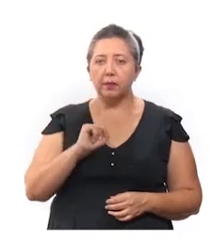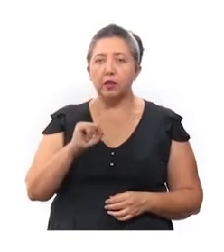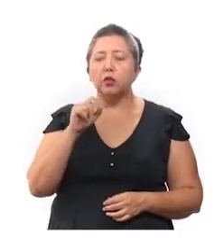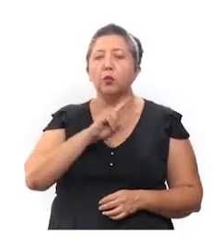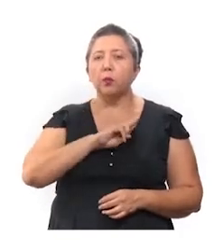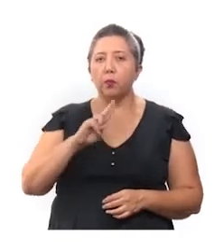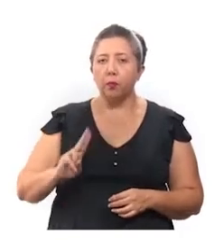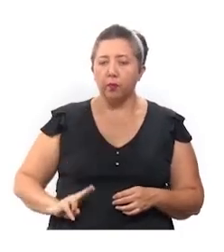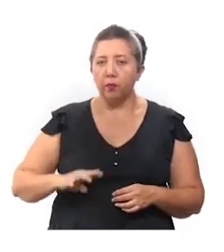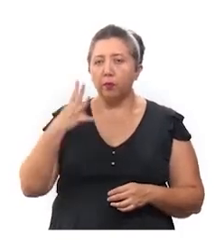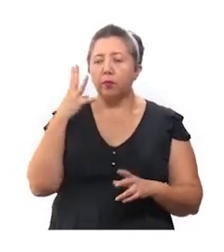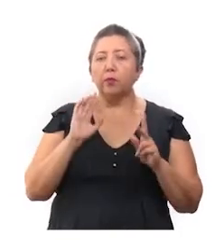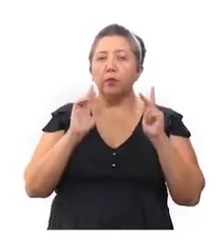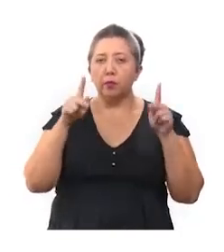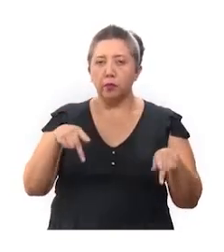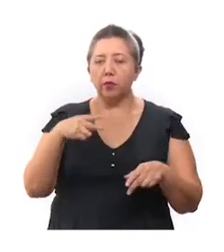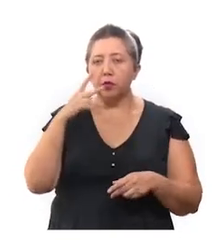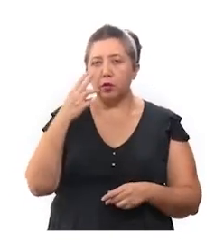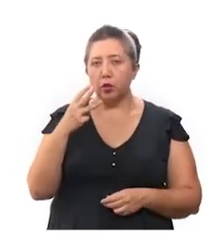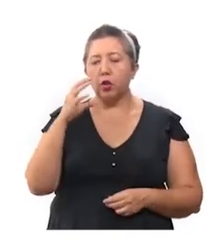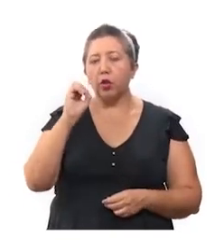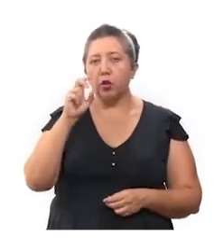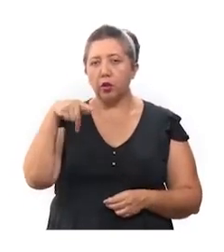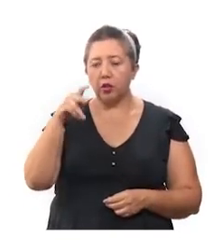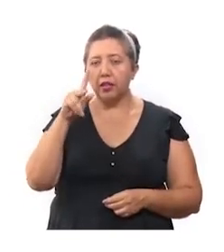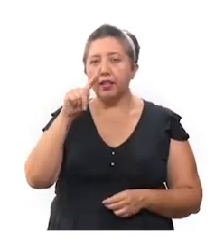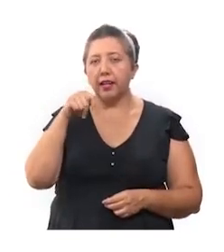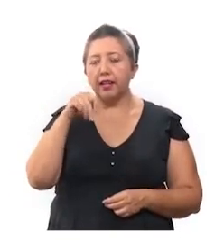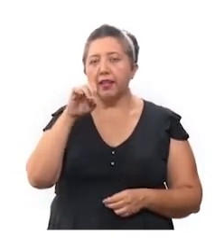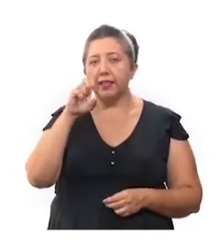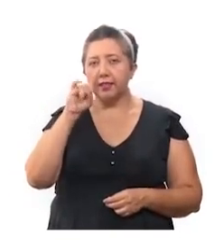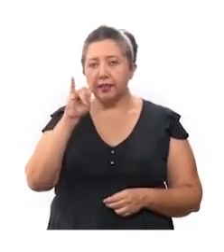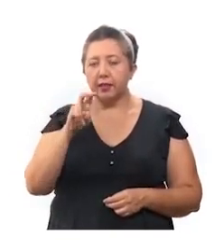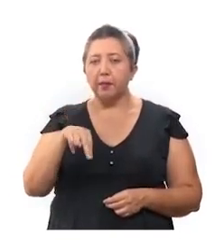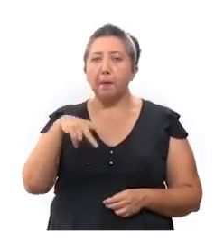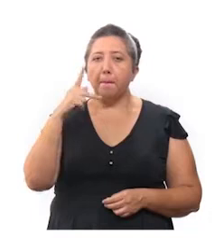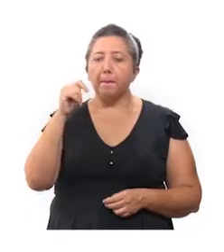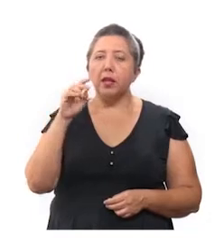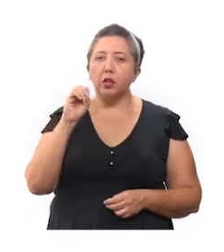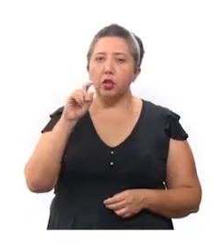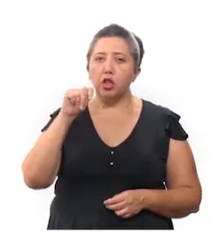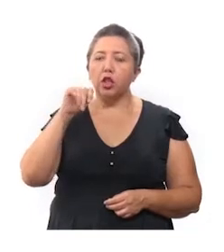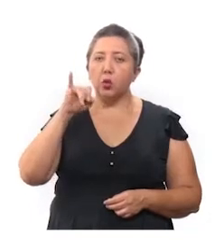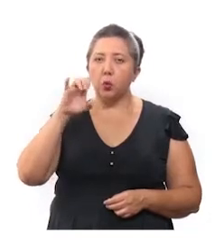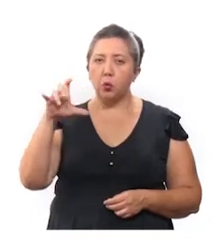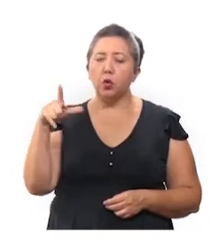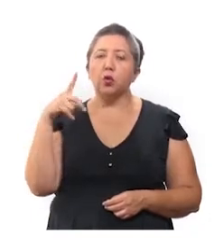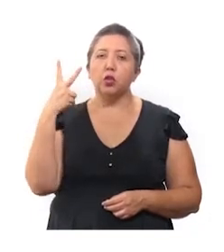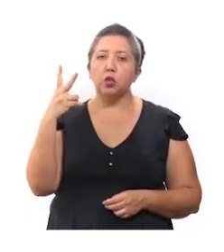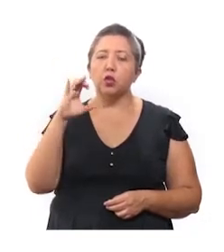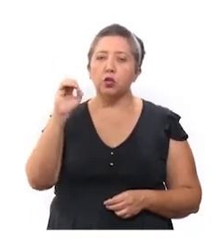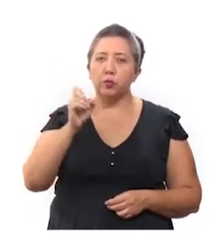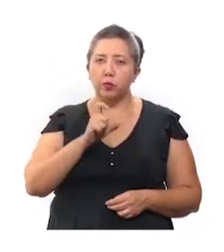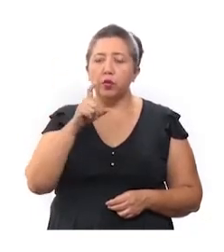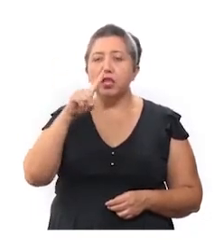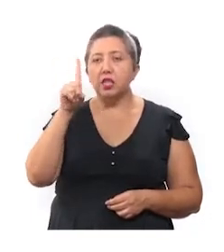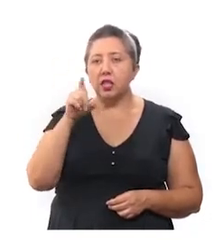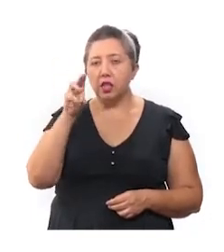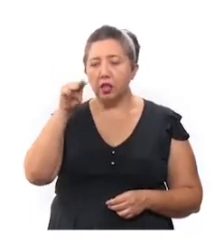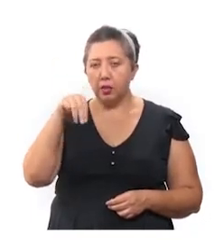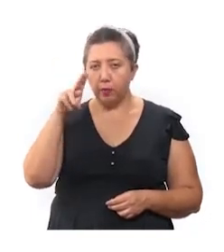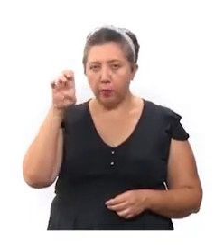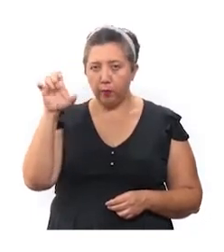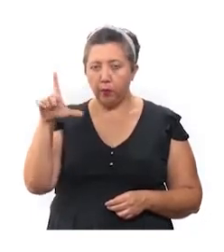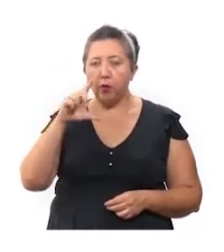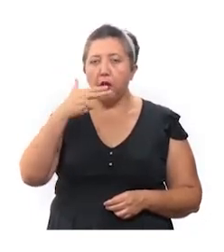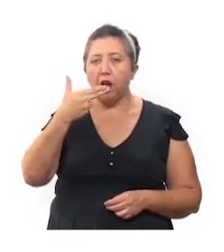4 en Progreso, 3 en Concal, Junucmá, Izamal, Canacín, Peto, Tecash y Ticul, 2 en Oxcuscap, 1 en Semul,